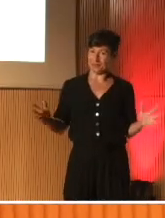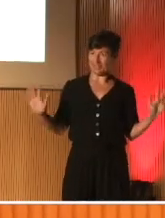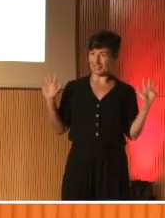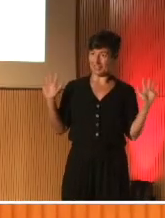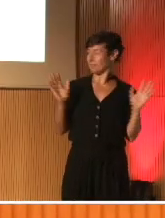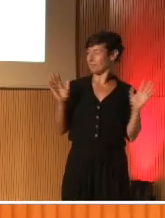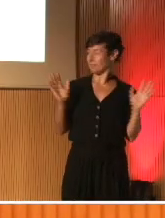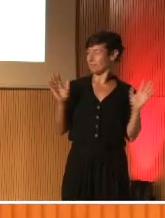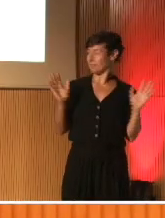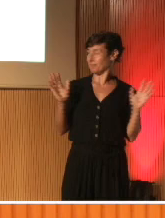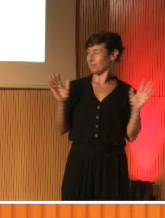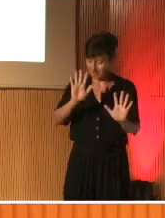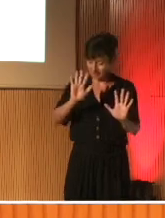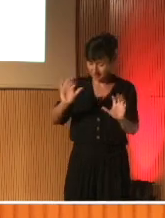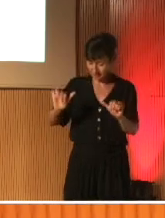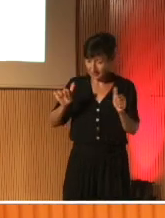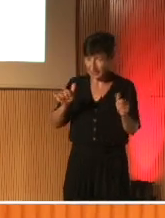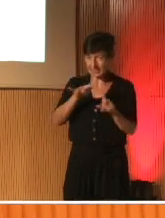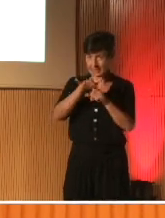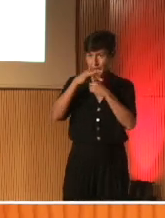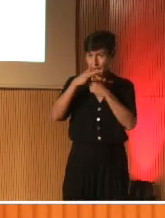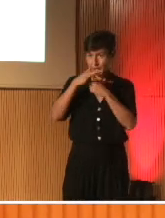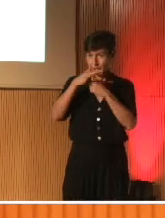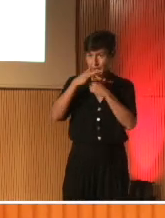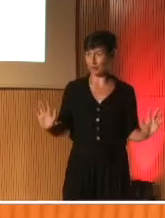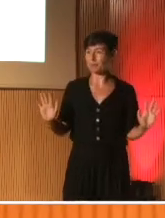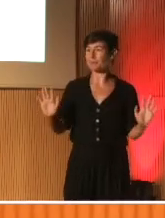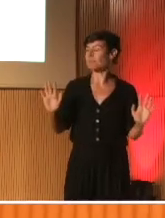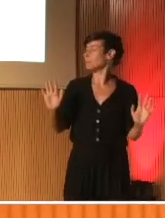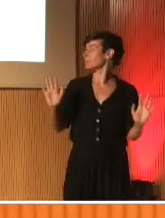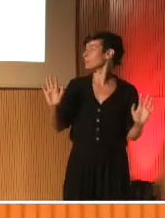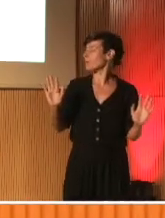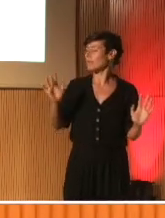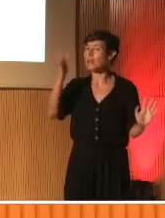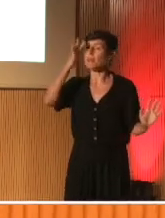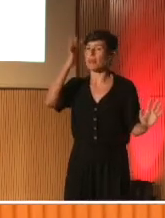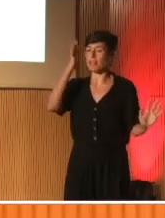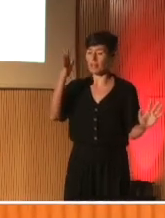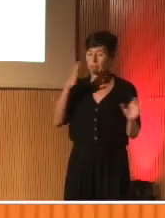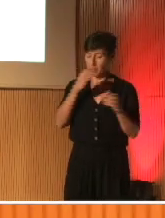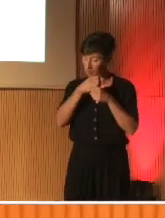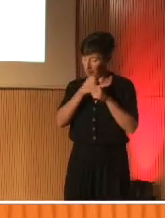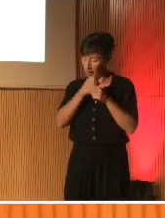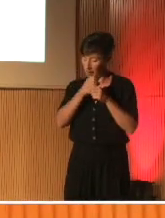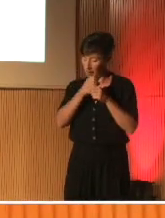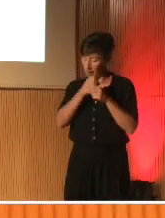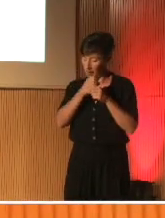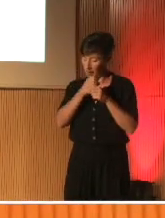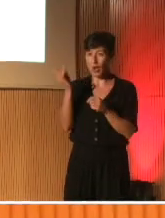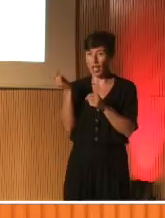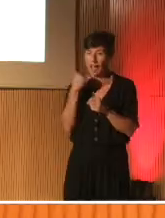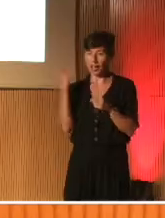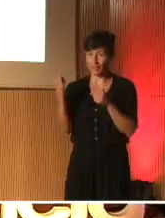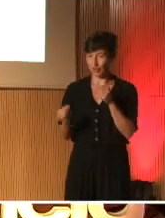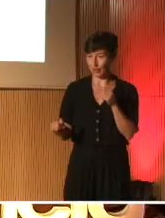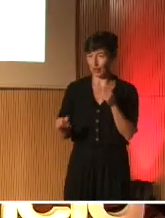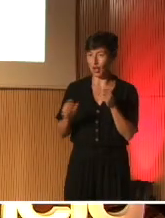ponernos en situación a las chicas de oro' imaginad un microscopio electrónico 2021